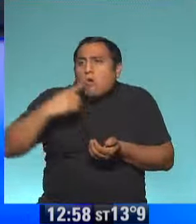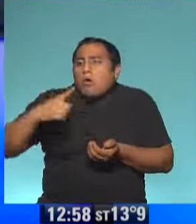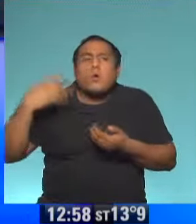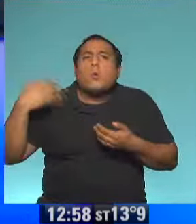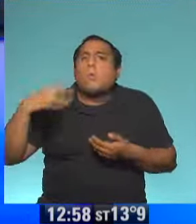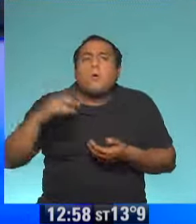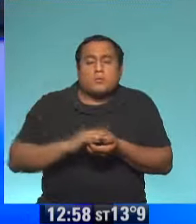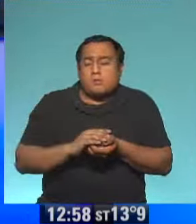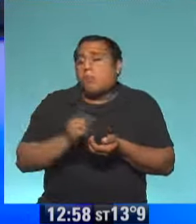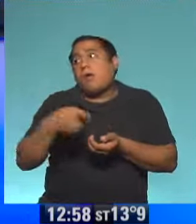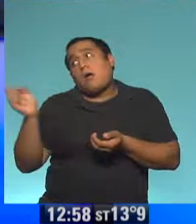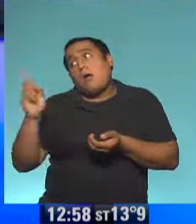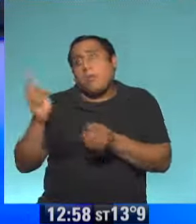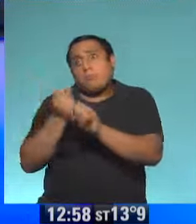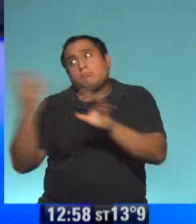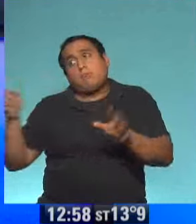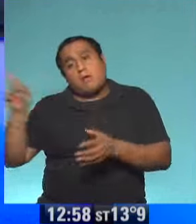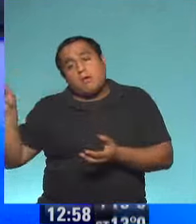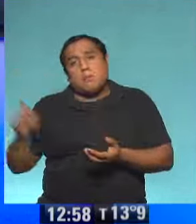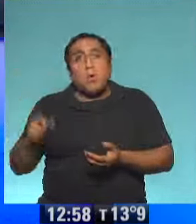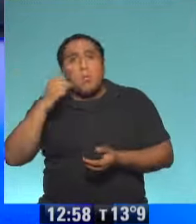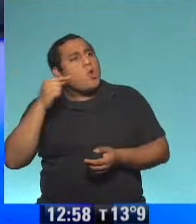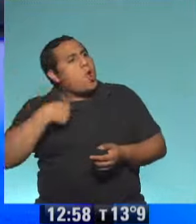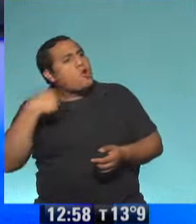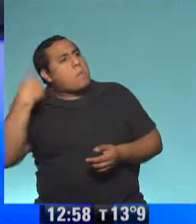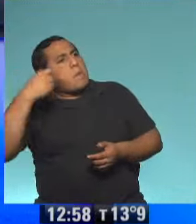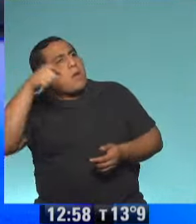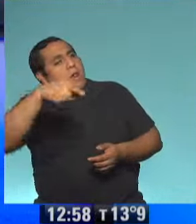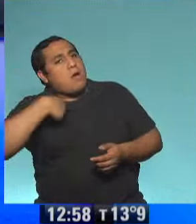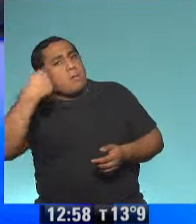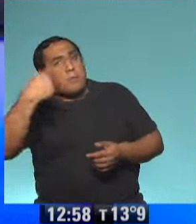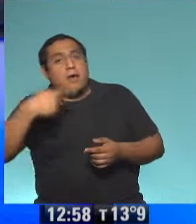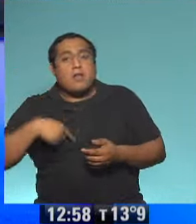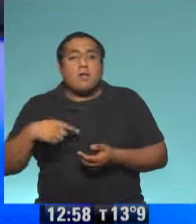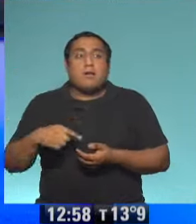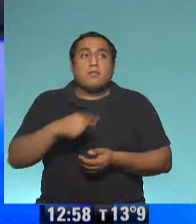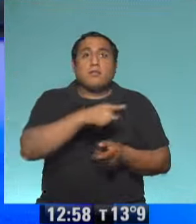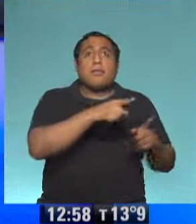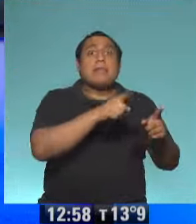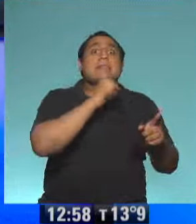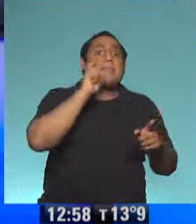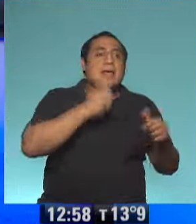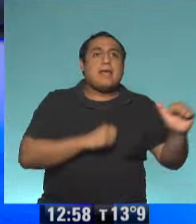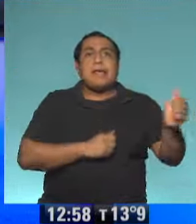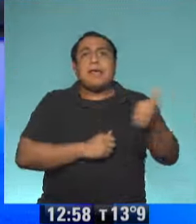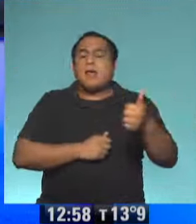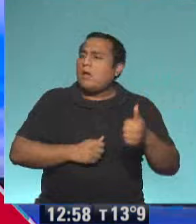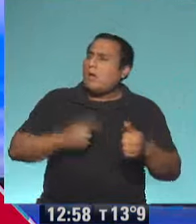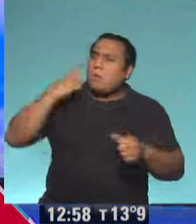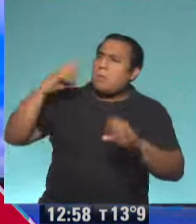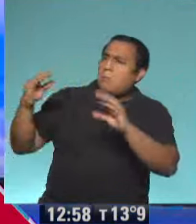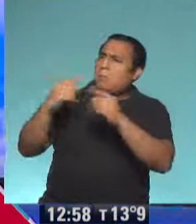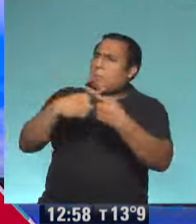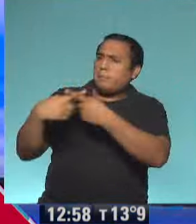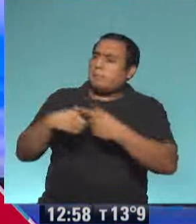que más le valía esperar su turno. El hombre insistía en pasar primero. Virguita se asomó y escuchó la discusión.